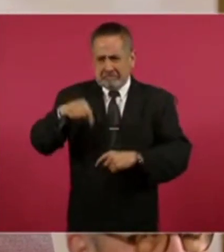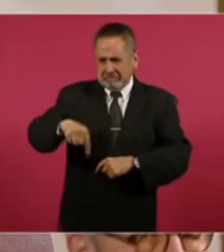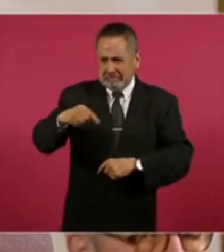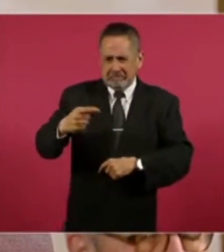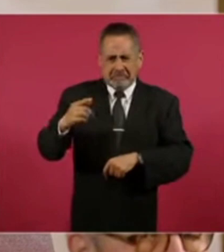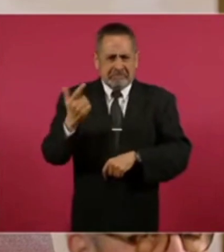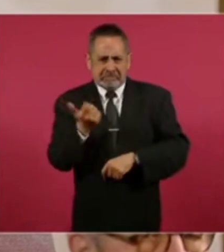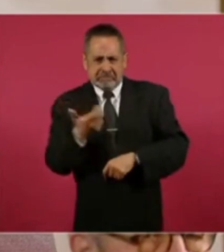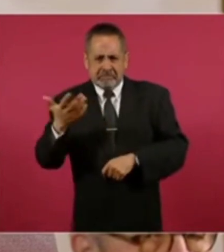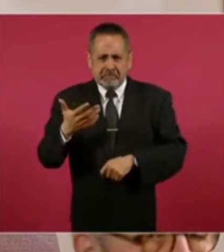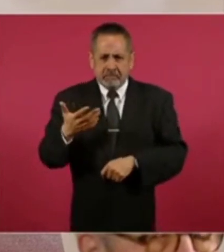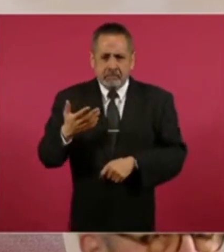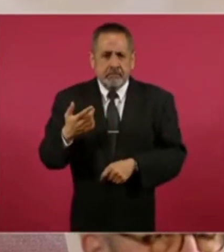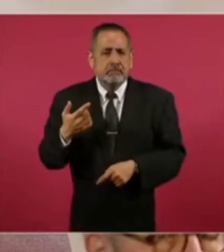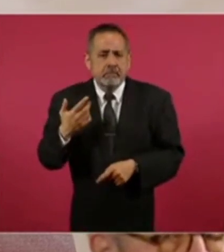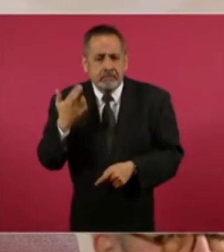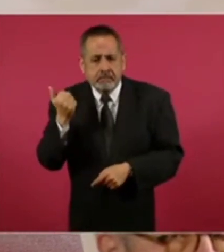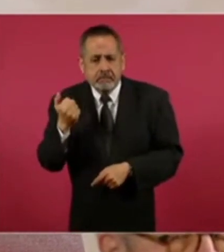esto,